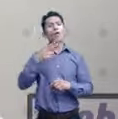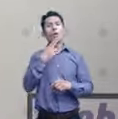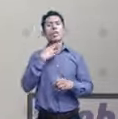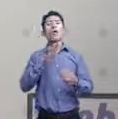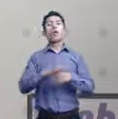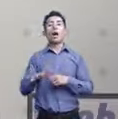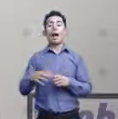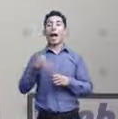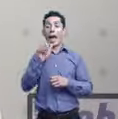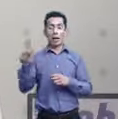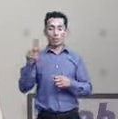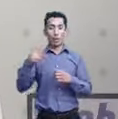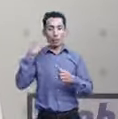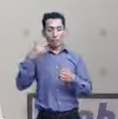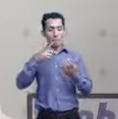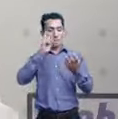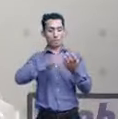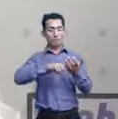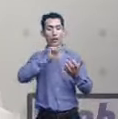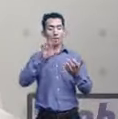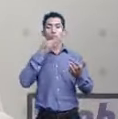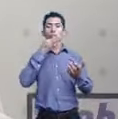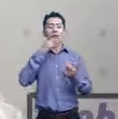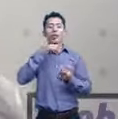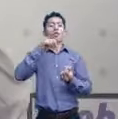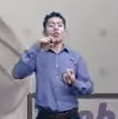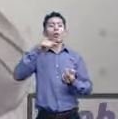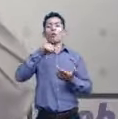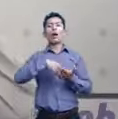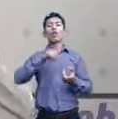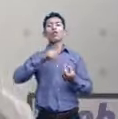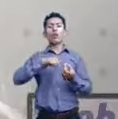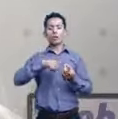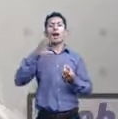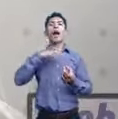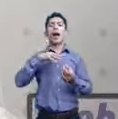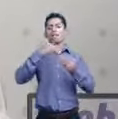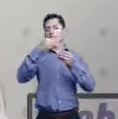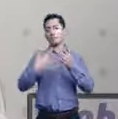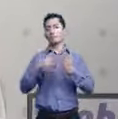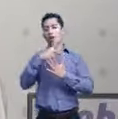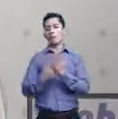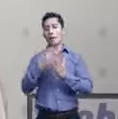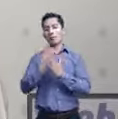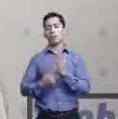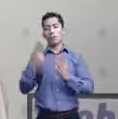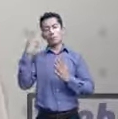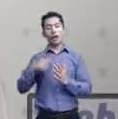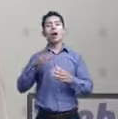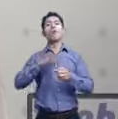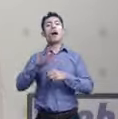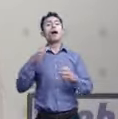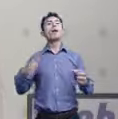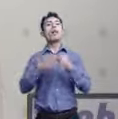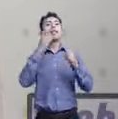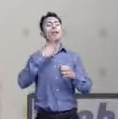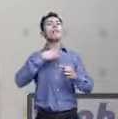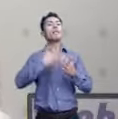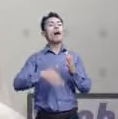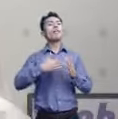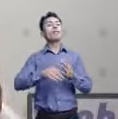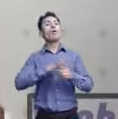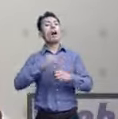Le pisan a la aplicación, inmediatamente nos da la geolocalización y tiene varios programas para que contesten cuál es la emergencia que se